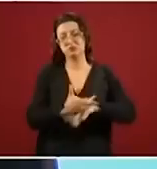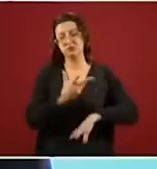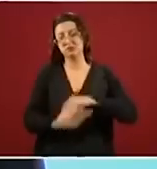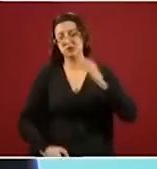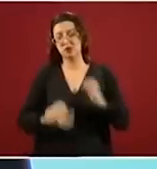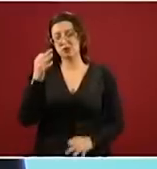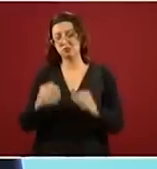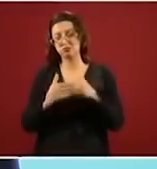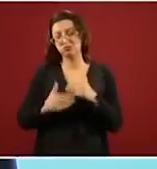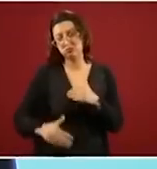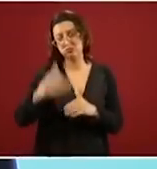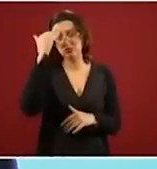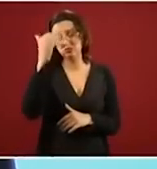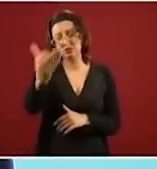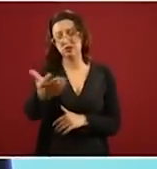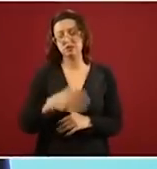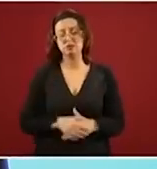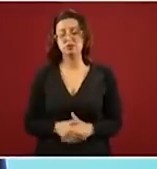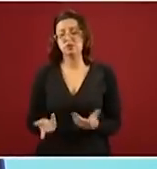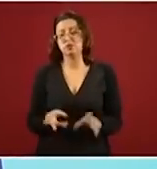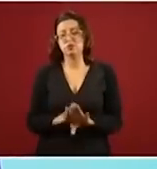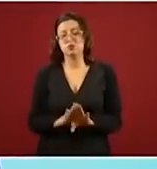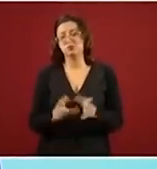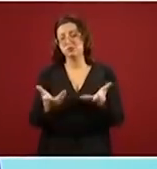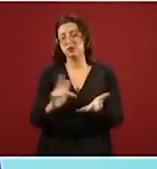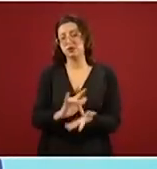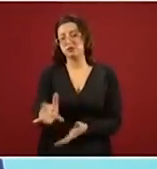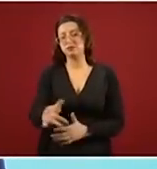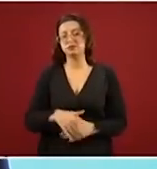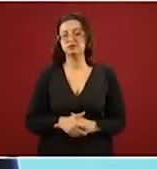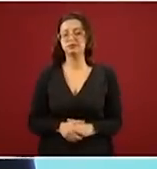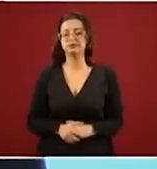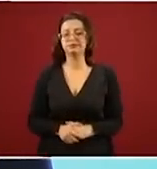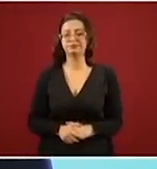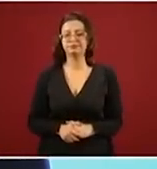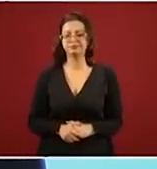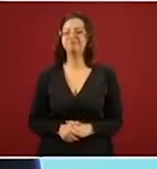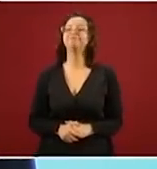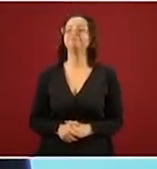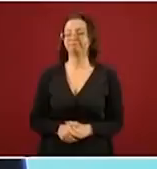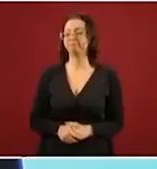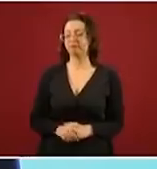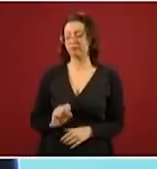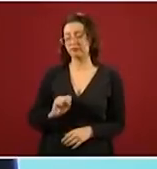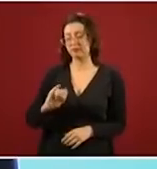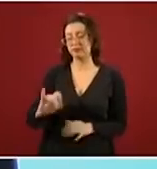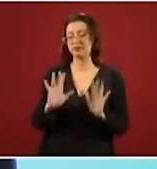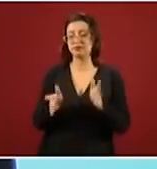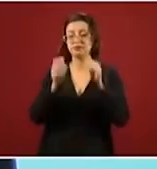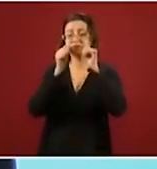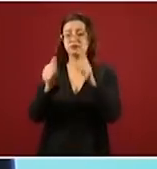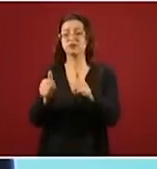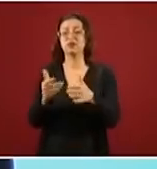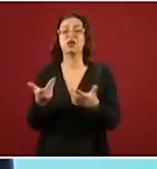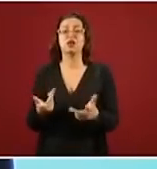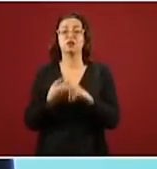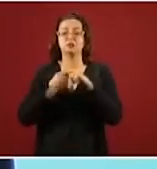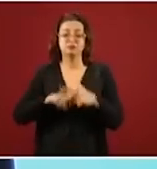estamos atendiendo esto se están reponiendo procedimientos que nos hicieron bien